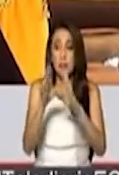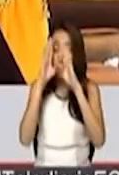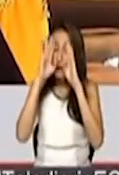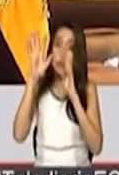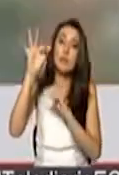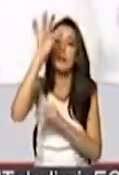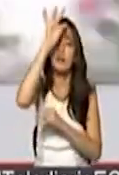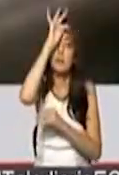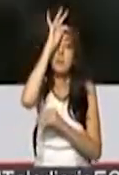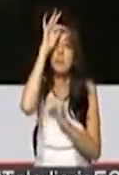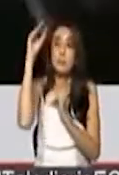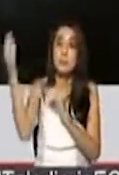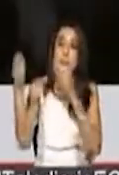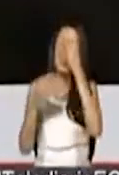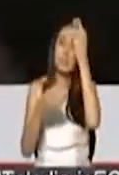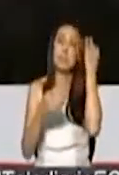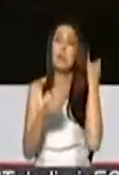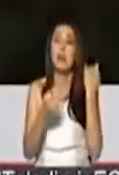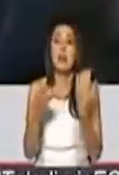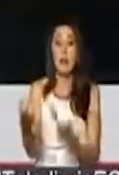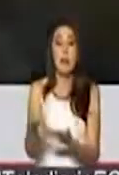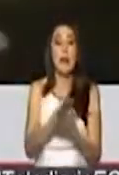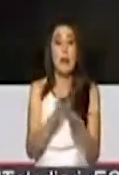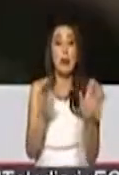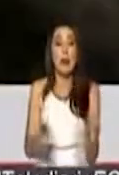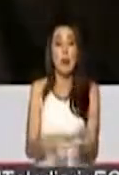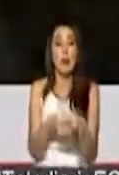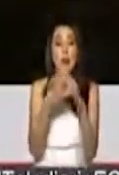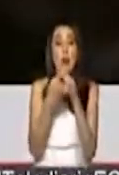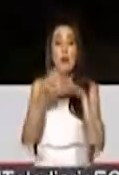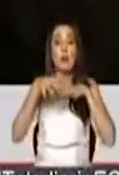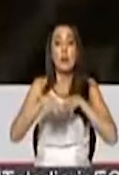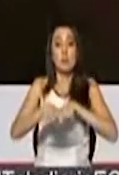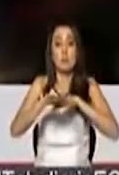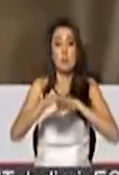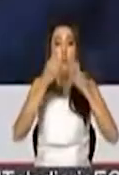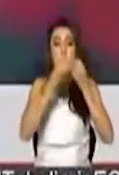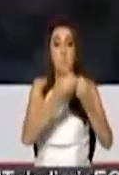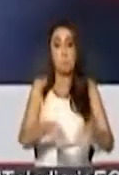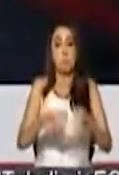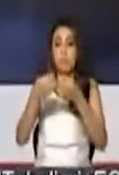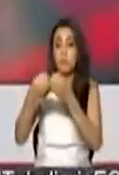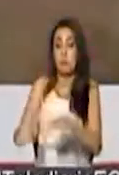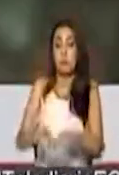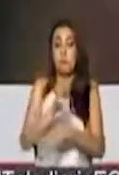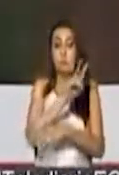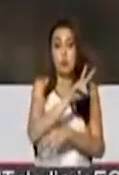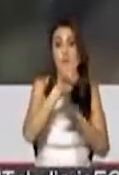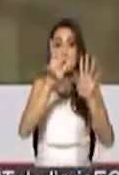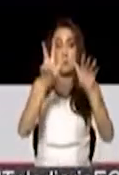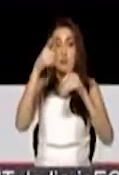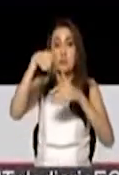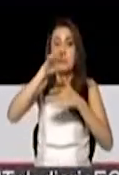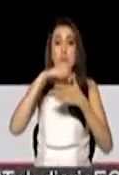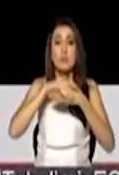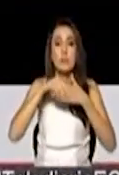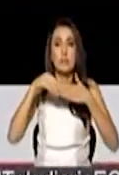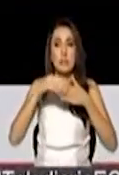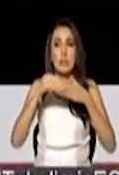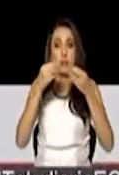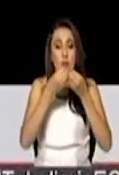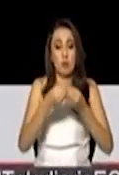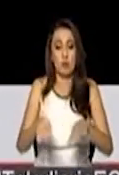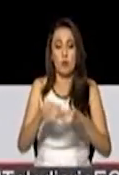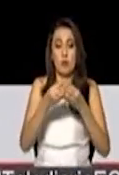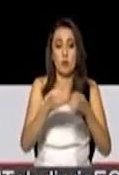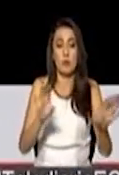fincas. Desde el inicio de las protestas en el sector, las pérdidas están entre los 25 y 28 millones de dólares. Y si se mantiene el